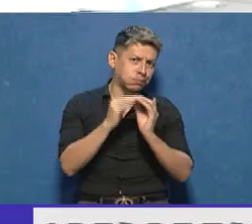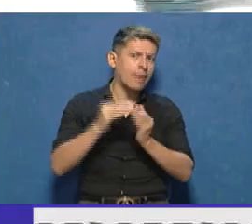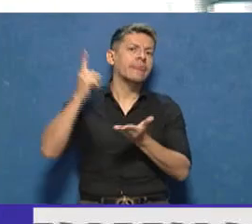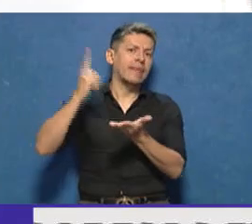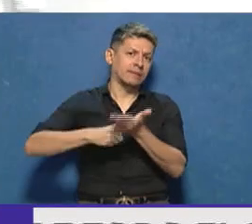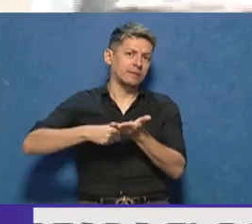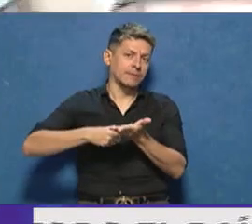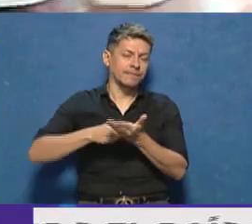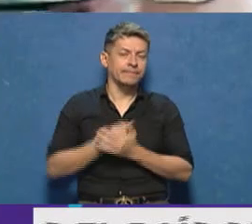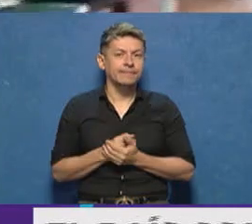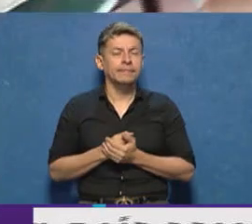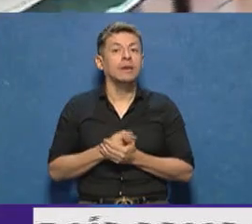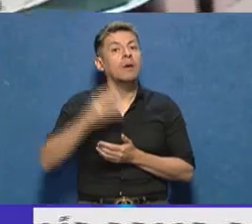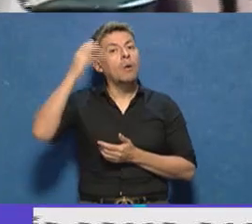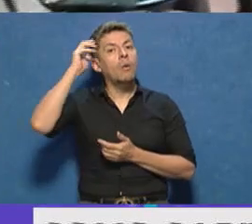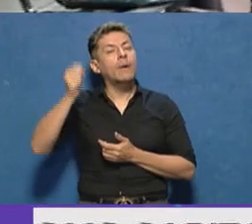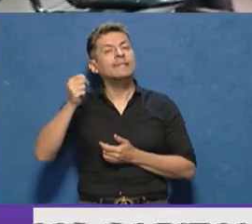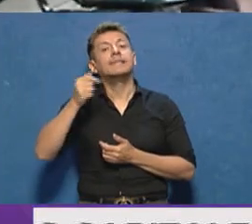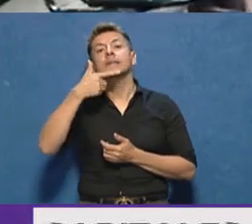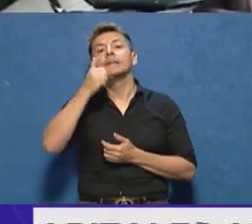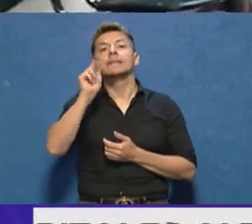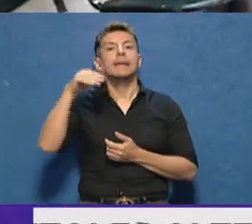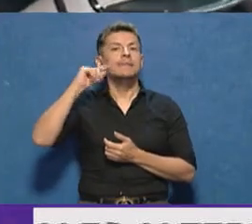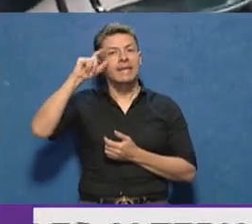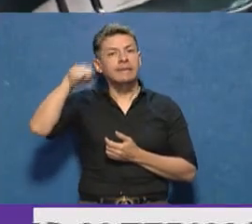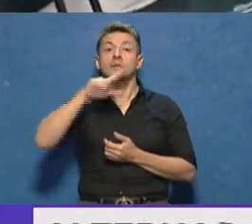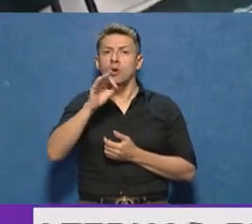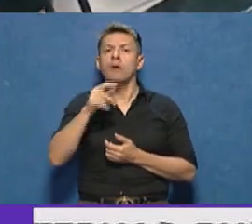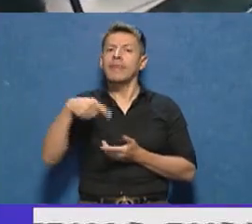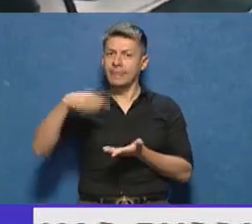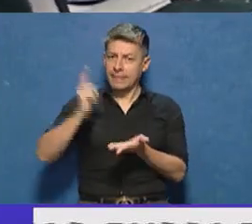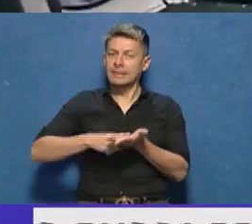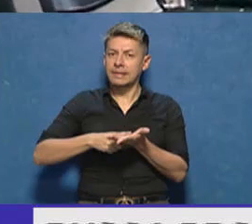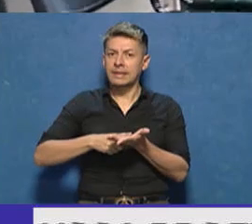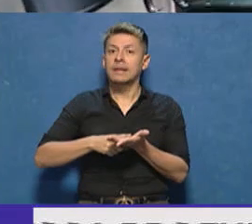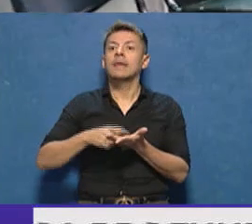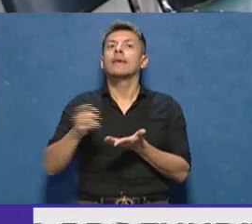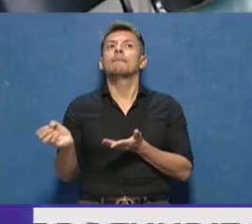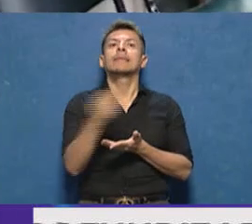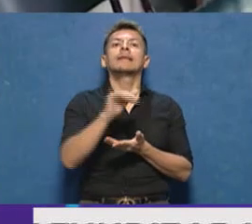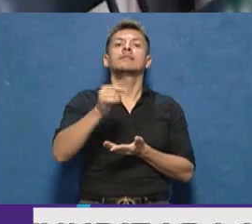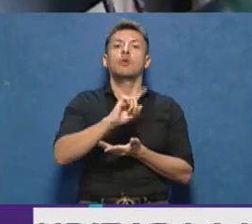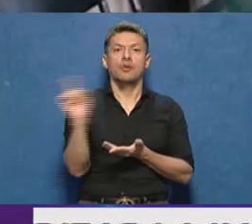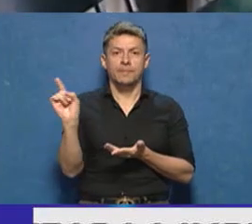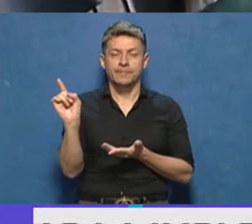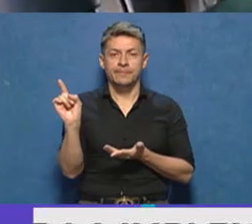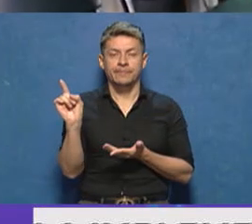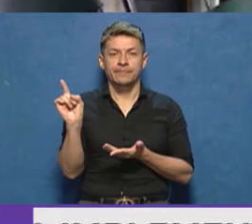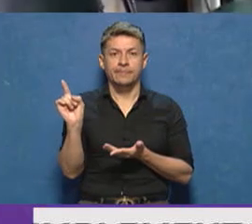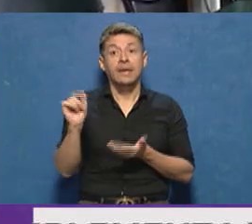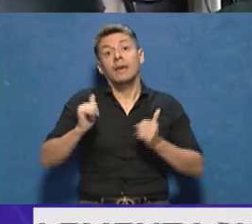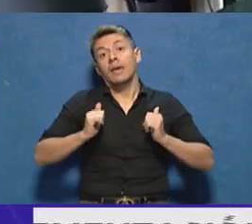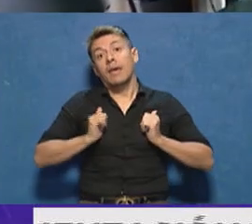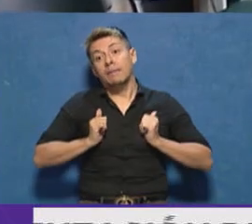palabra en el juez Sarmiento de determinar su traslado. Gil Pereg deberá esperar la hora del